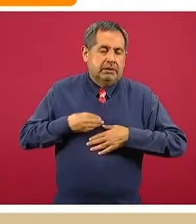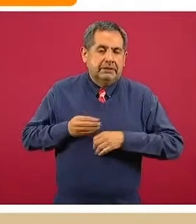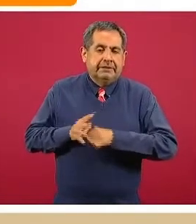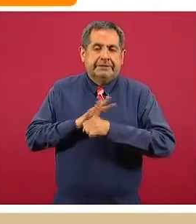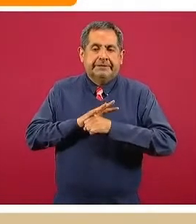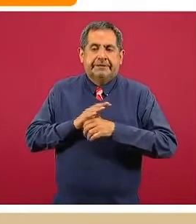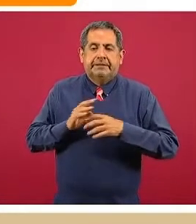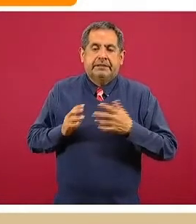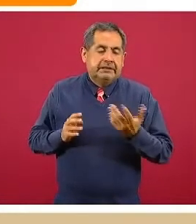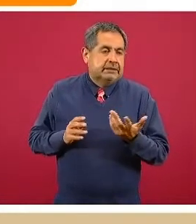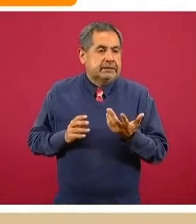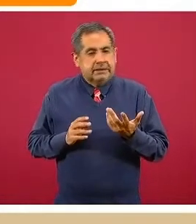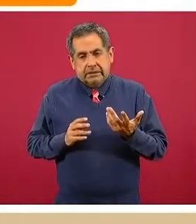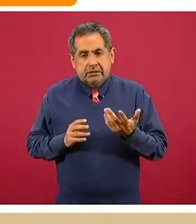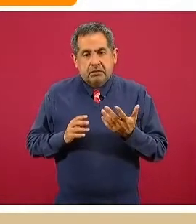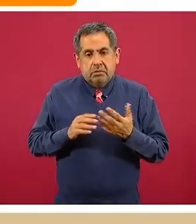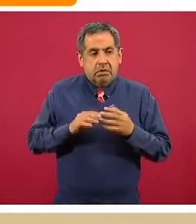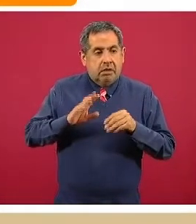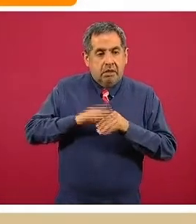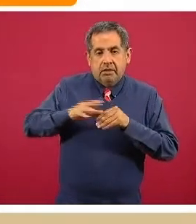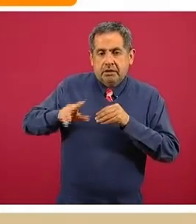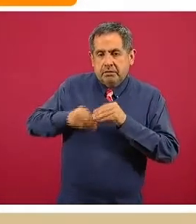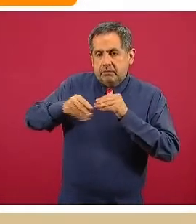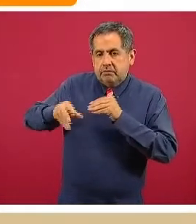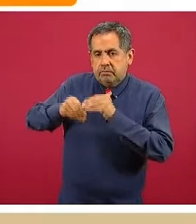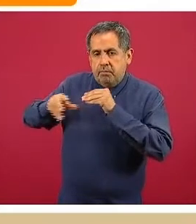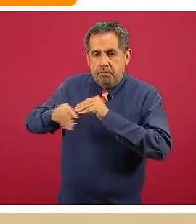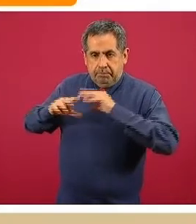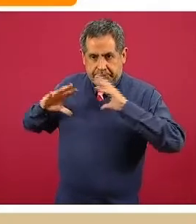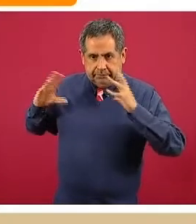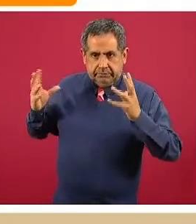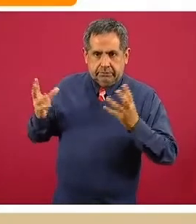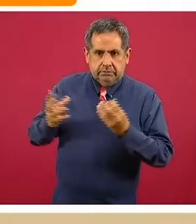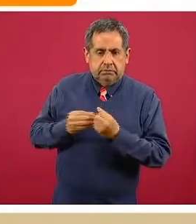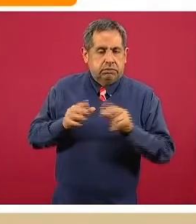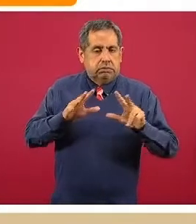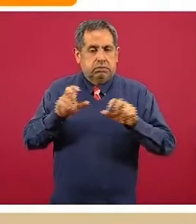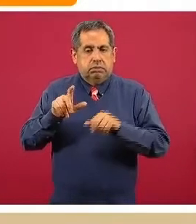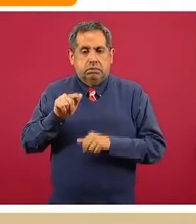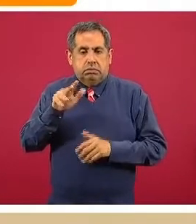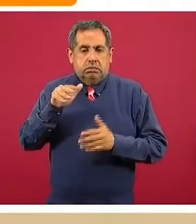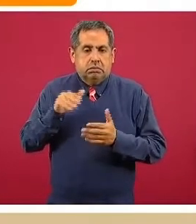suman de manera acumulada desde que inició la epidemia